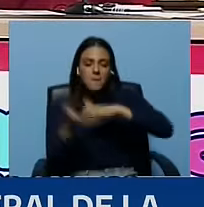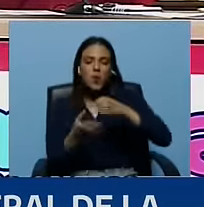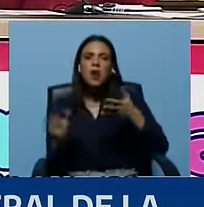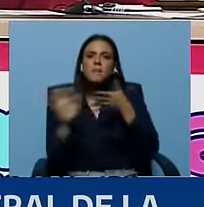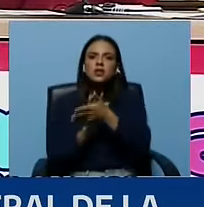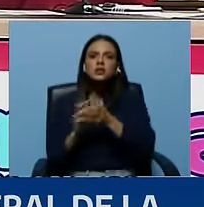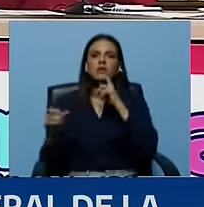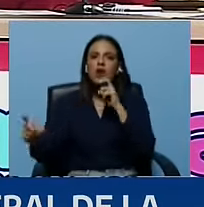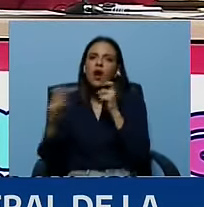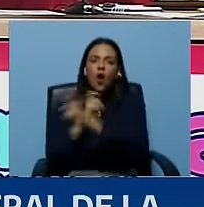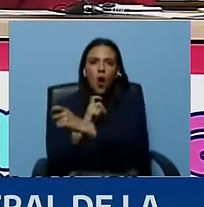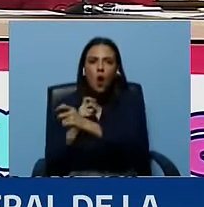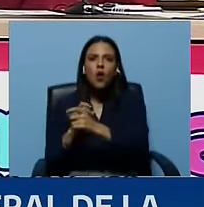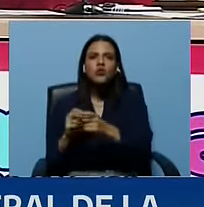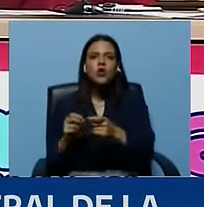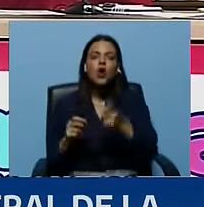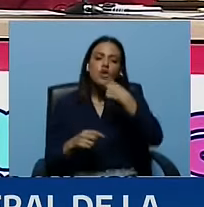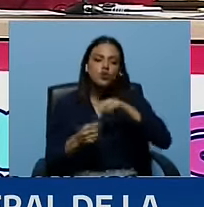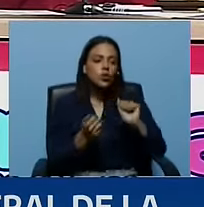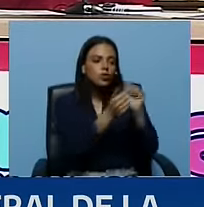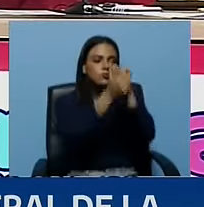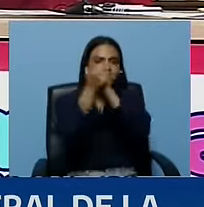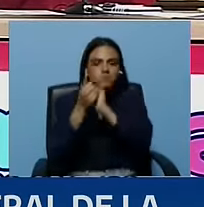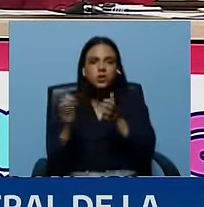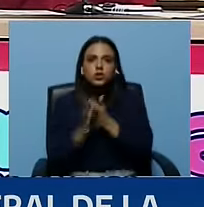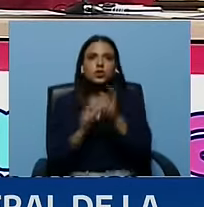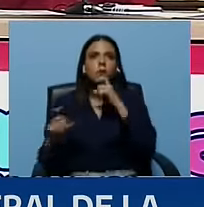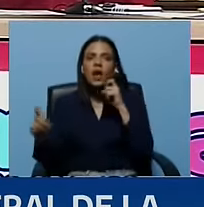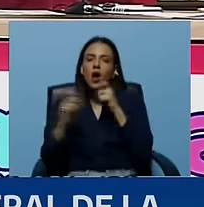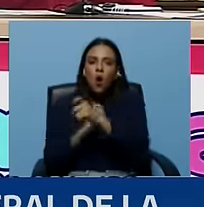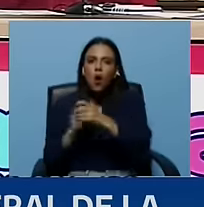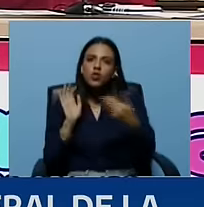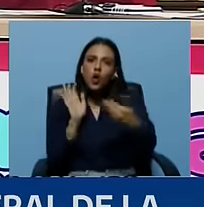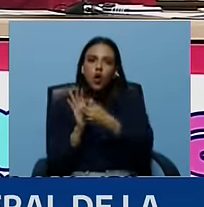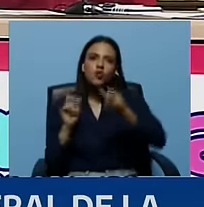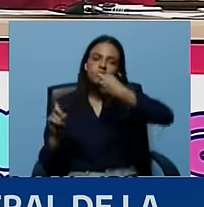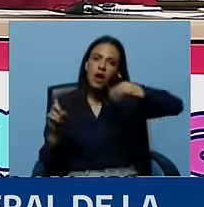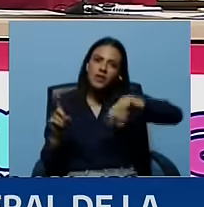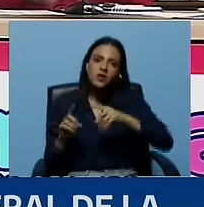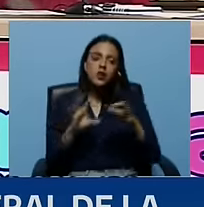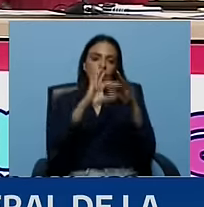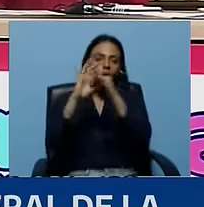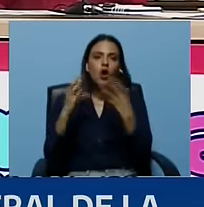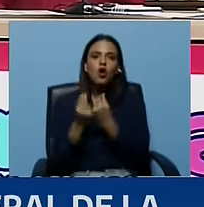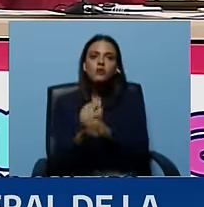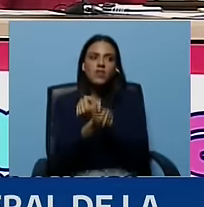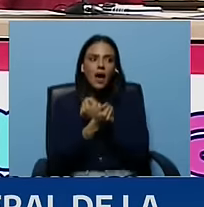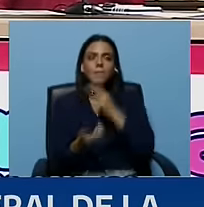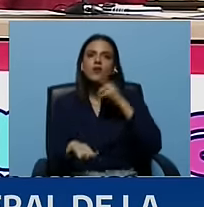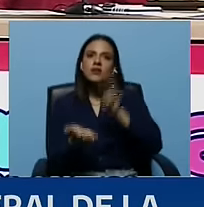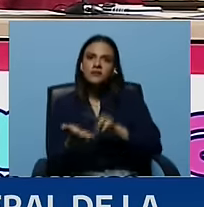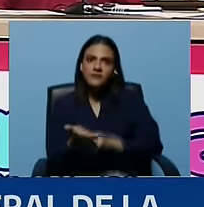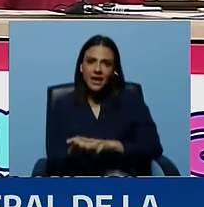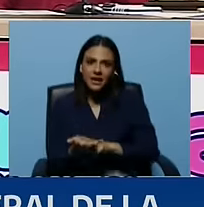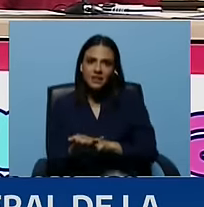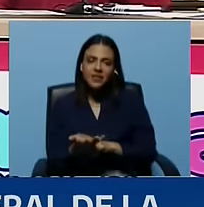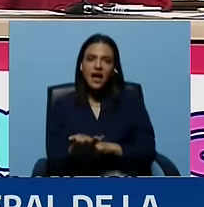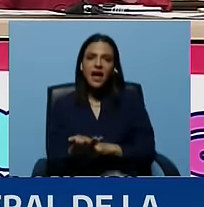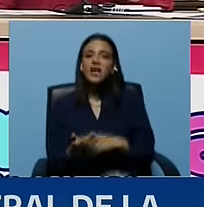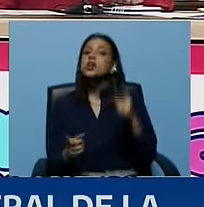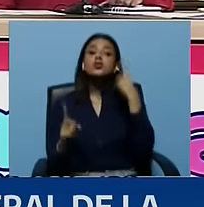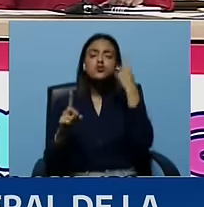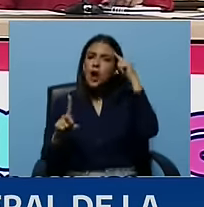odio, curar el odio en quien lo pueda tener y unirnos en el amor y en la verdad. No solo en el